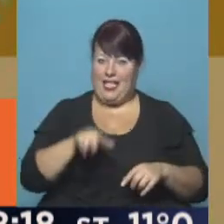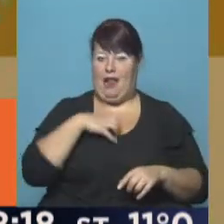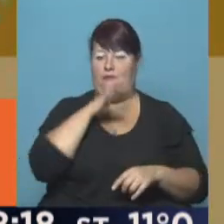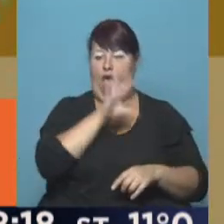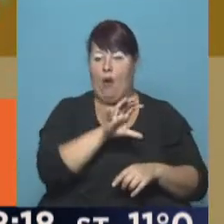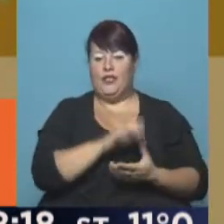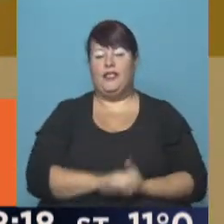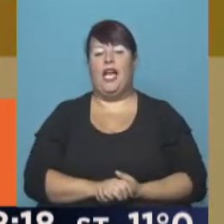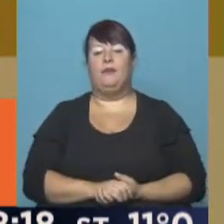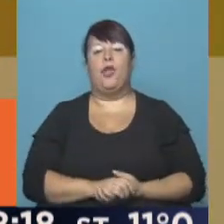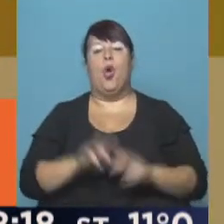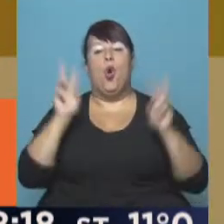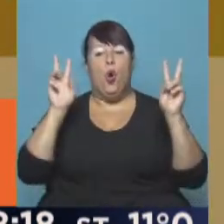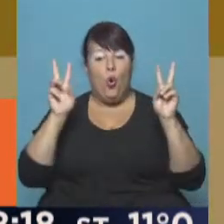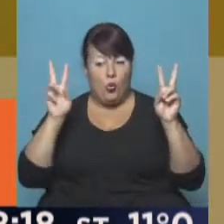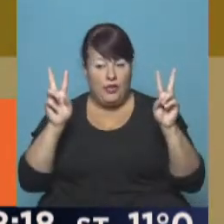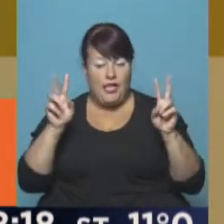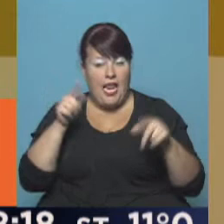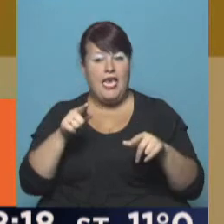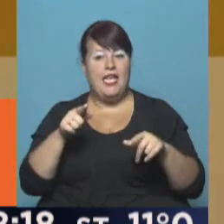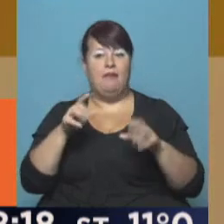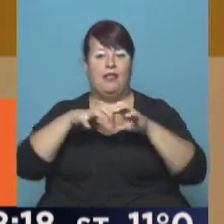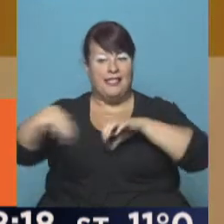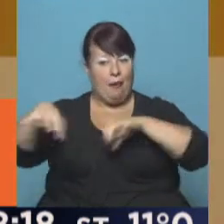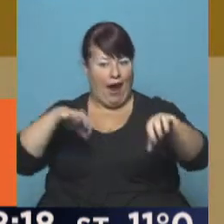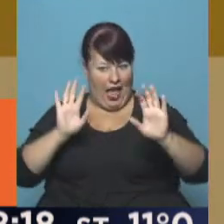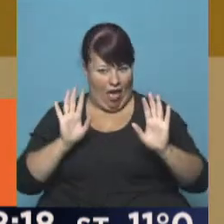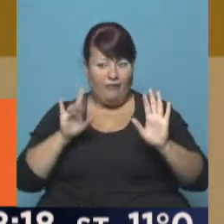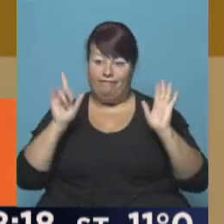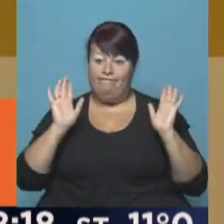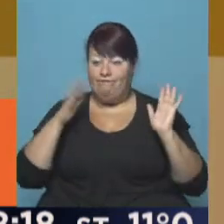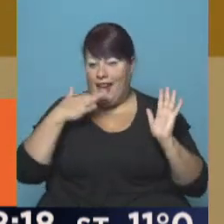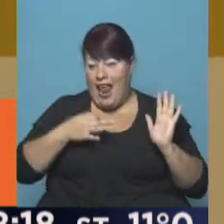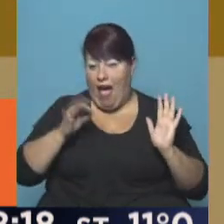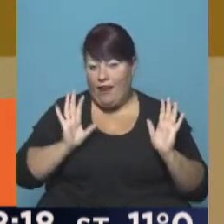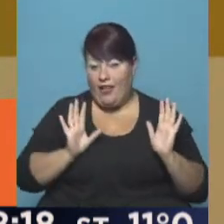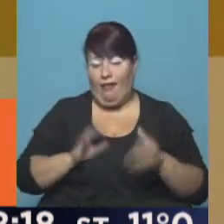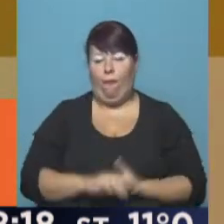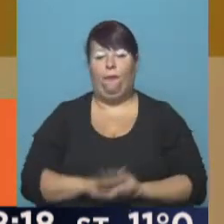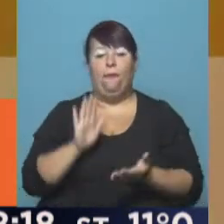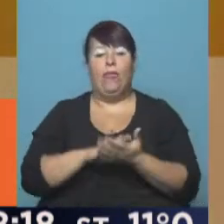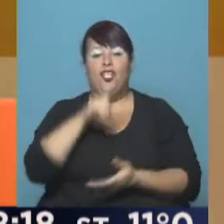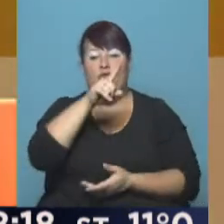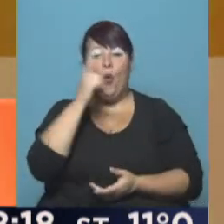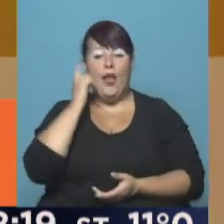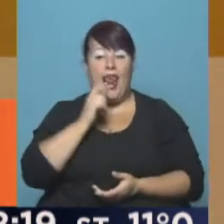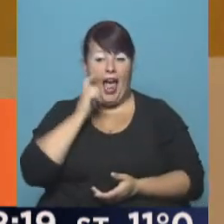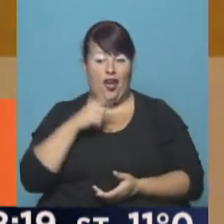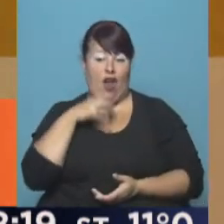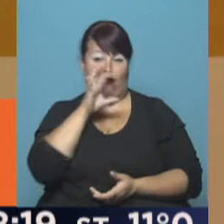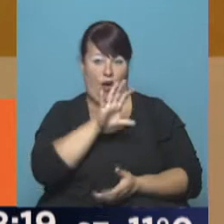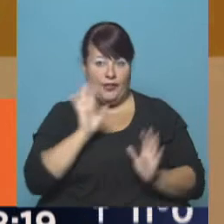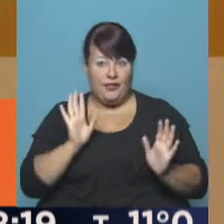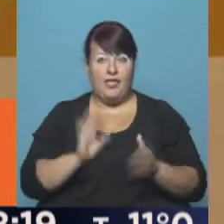provincia en el justicialismo vamos / esa es la realidad de lo que nos pasa a nosotros como provincia